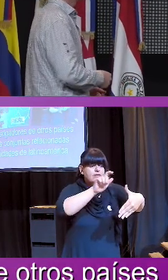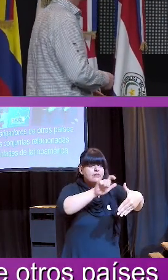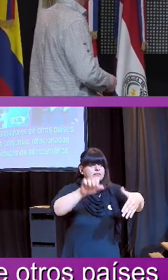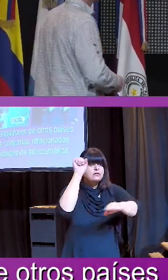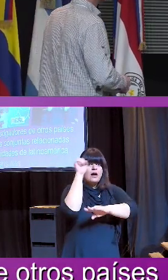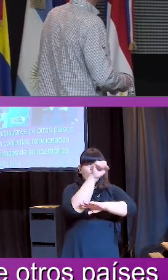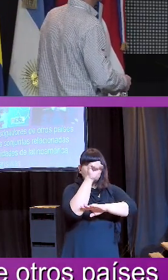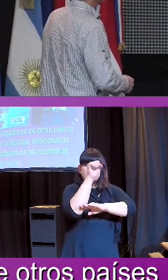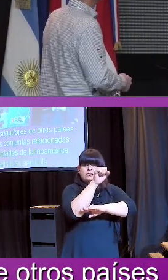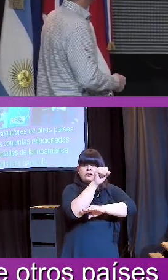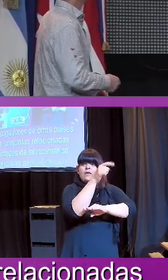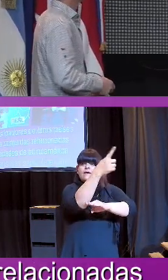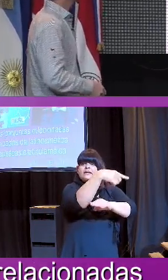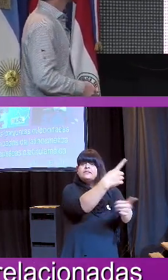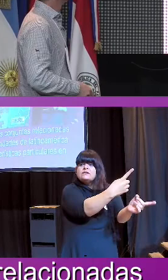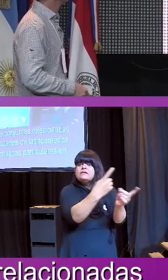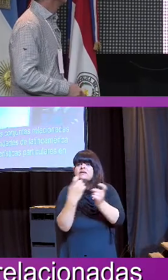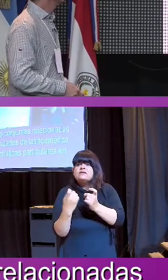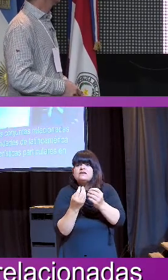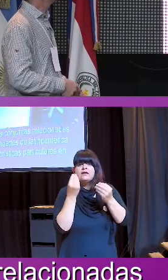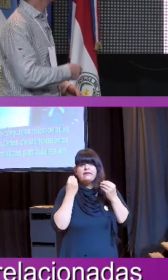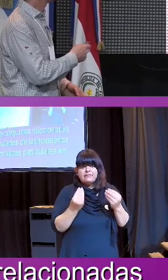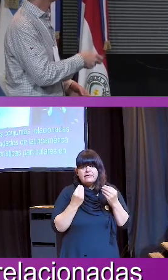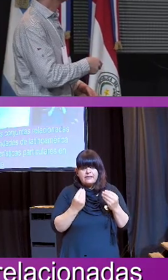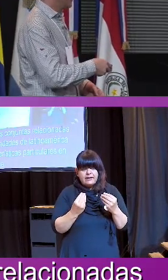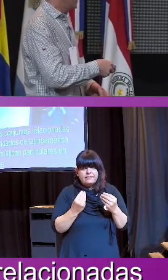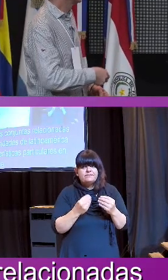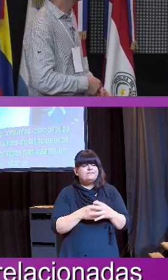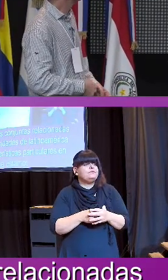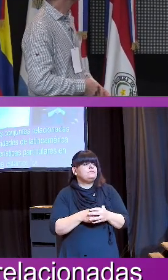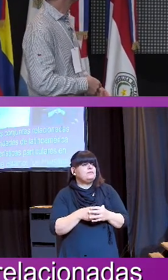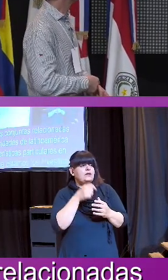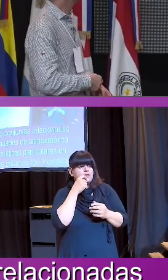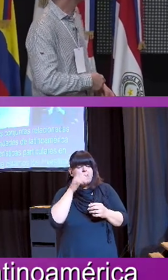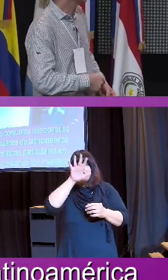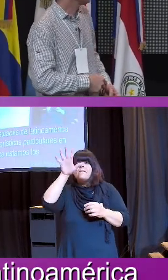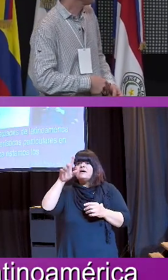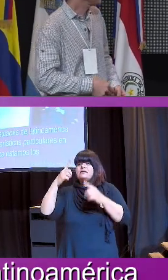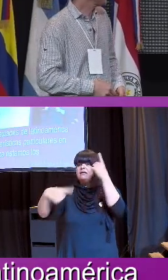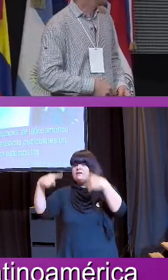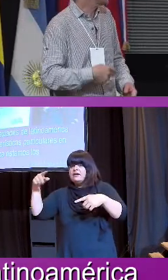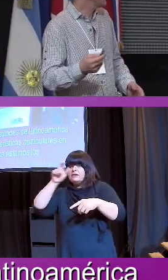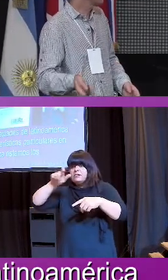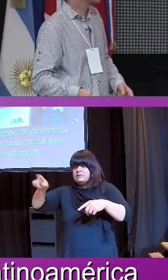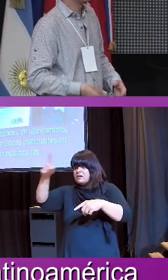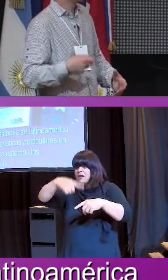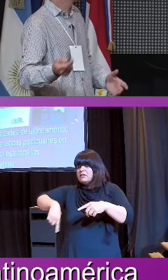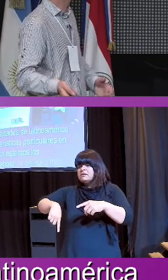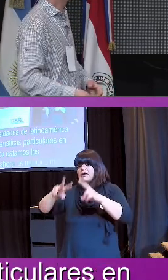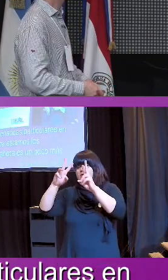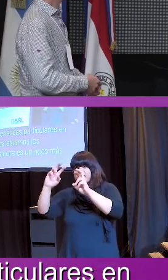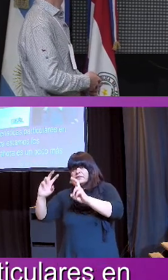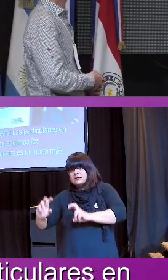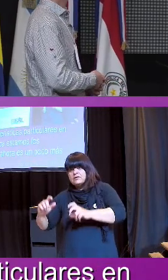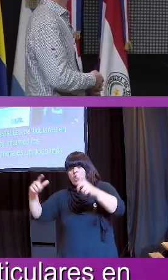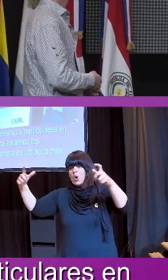características particulares en los distintos países de Latinoamérica. Estamos los investigadores de distintos países. Ahora es un poco más grande el grupo, se